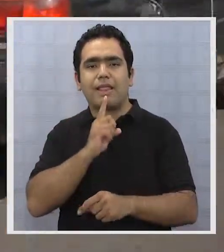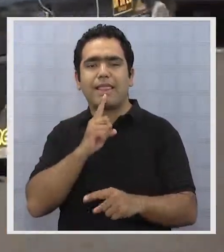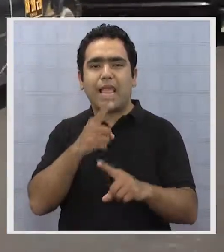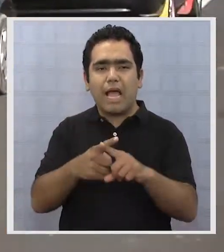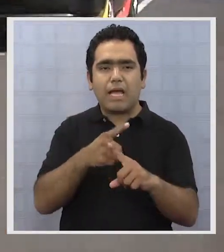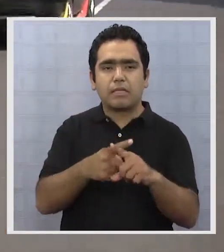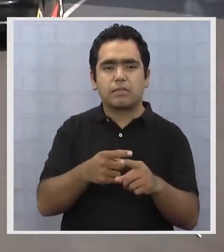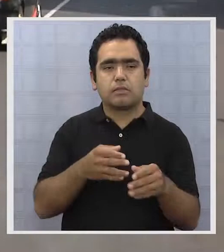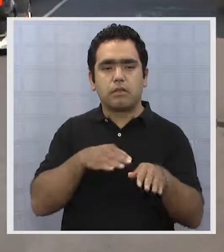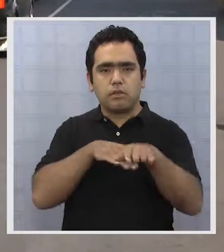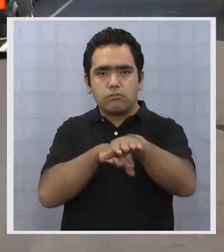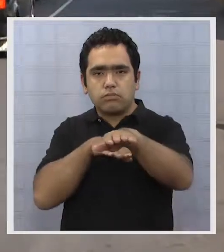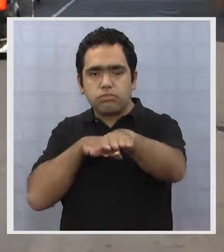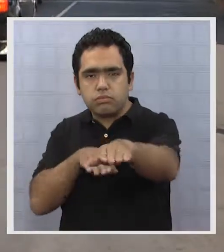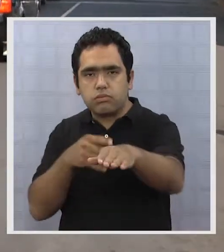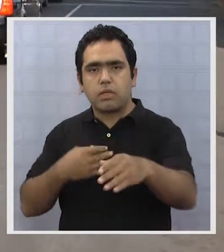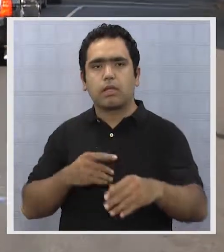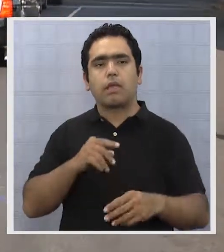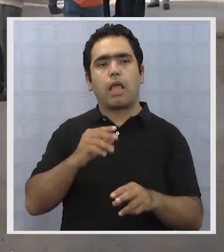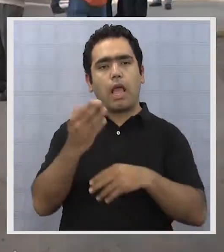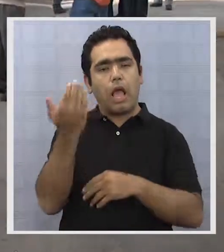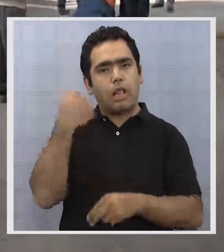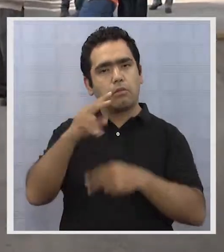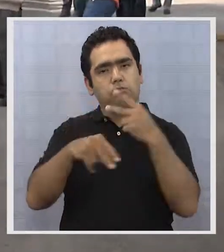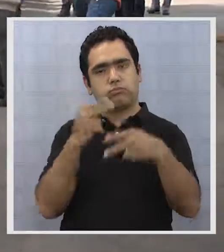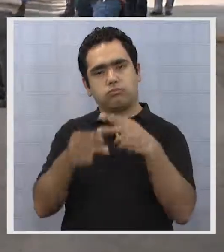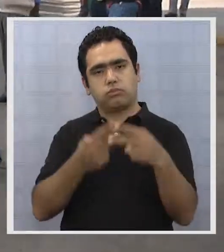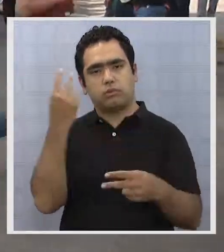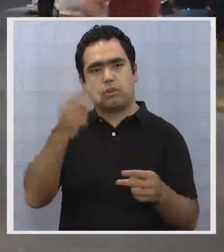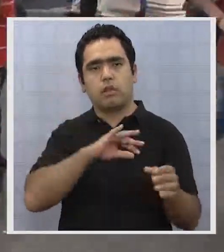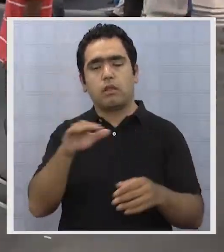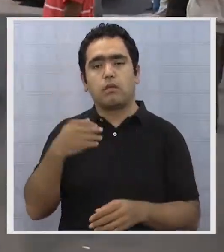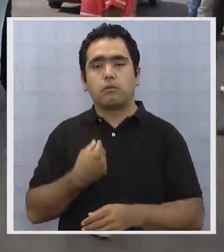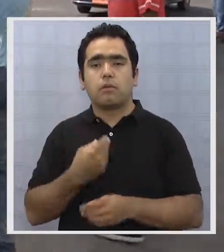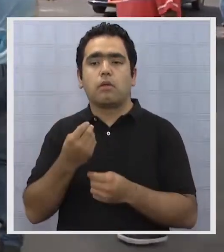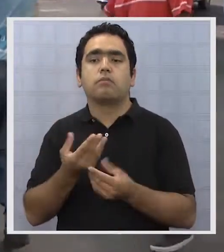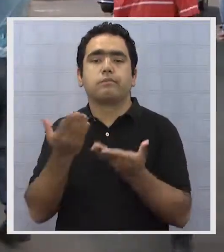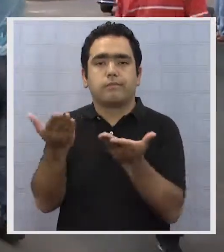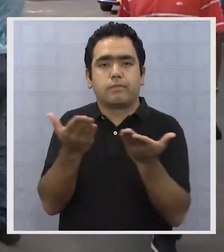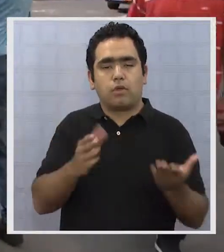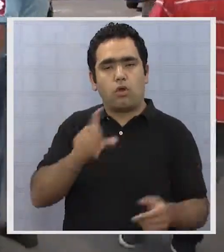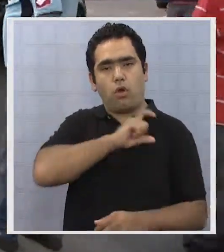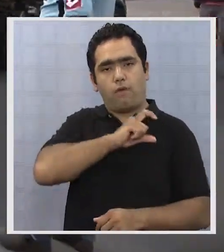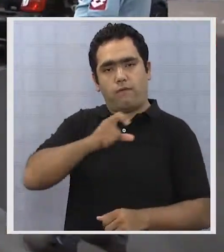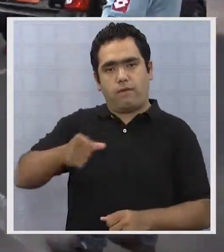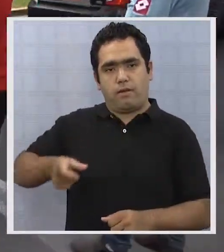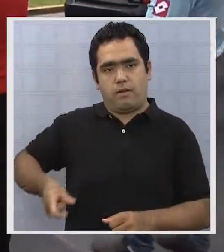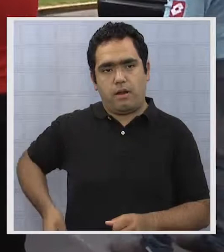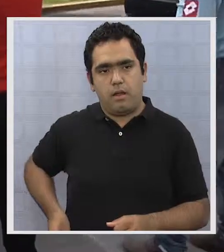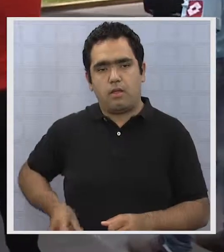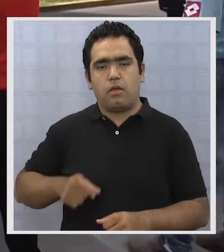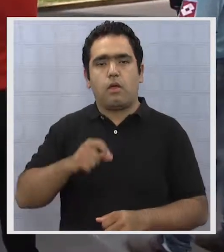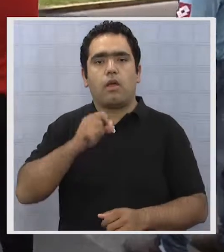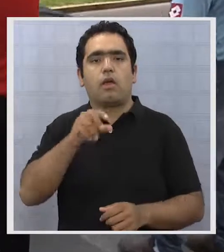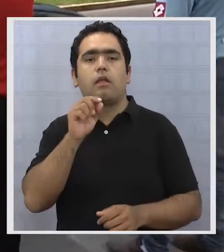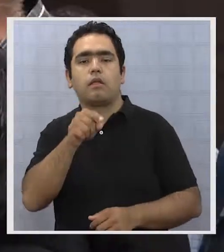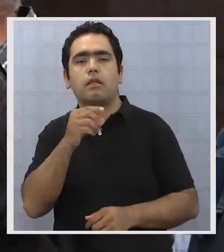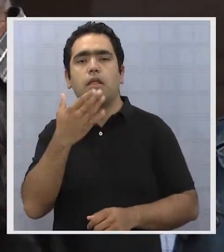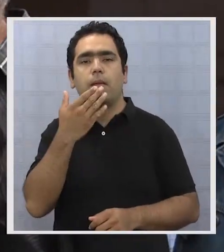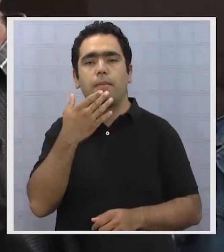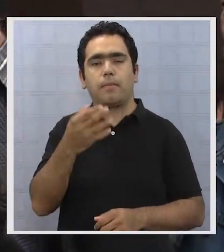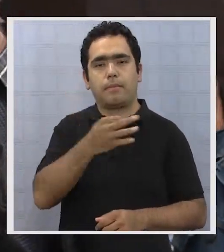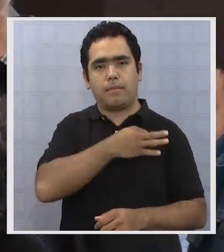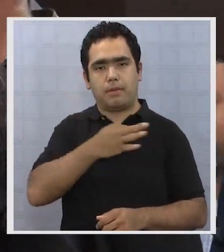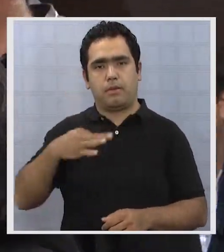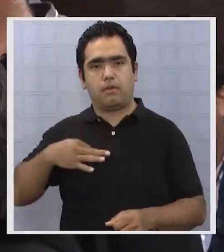Hospicio, los que se mantienen paralizados durante esta jornada. Finalmente, fueron recibidos por el gobernador provincial Miguel Ángel